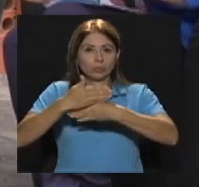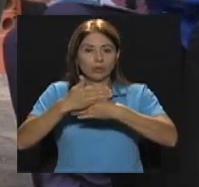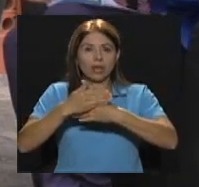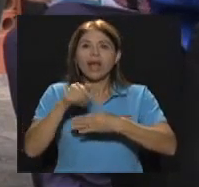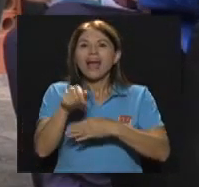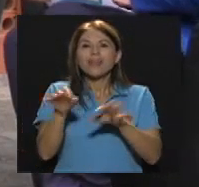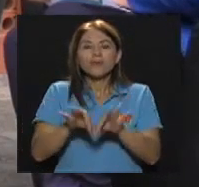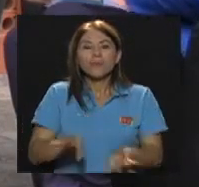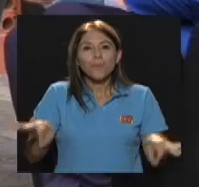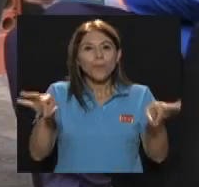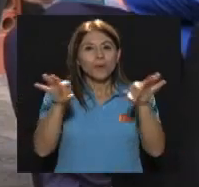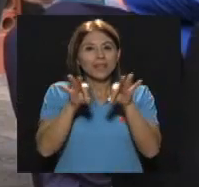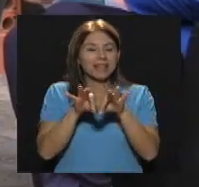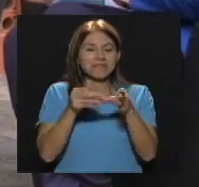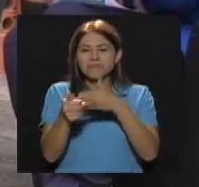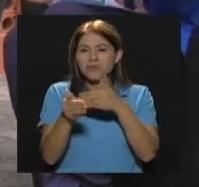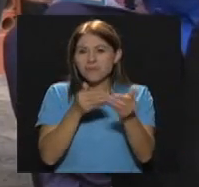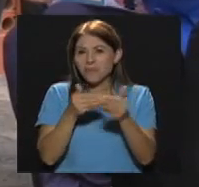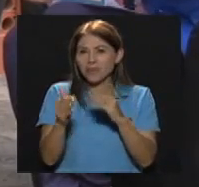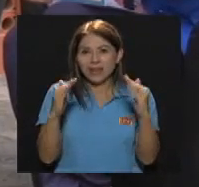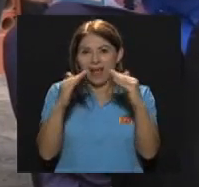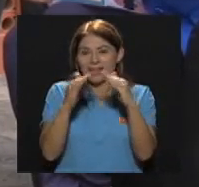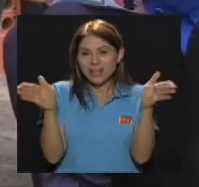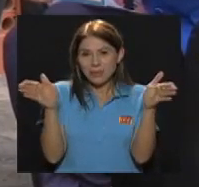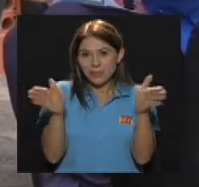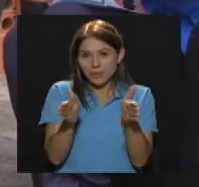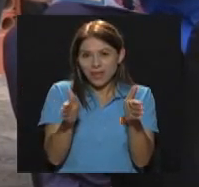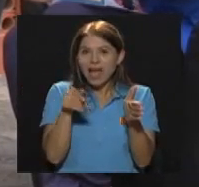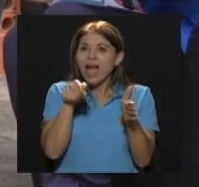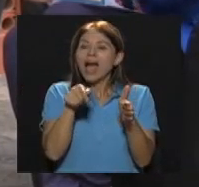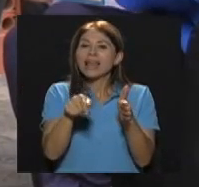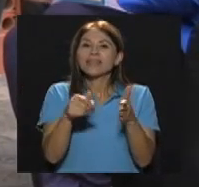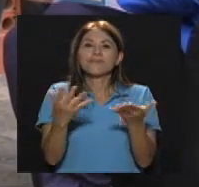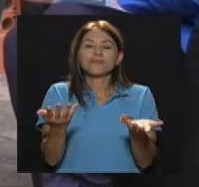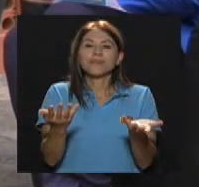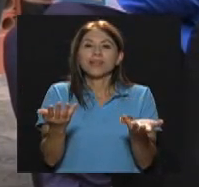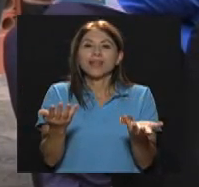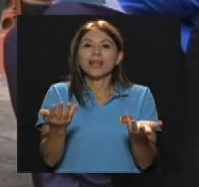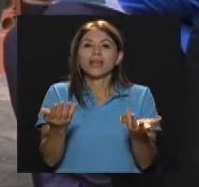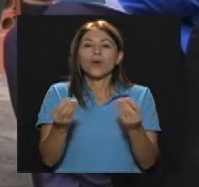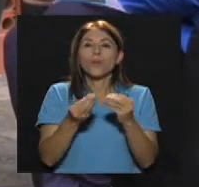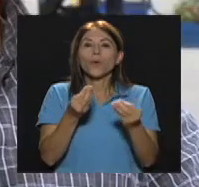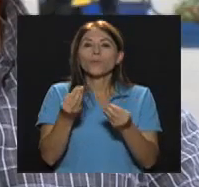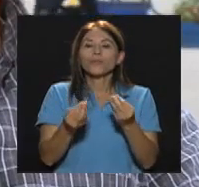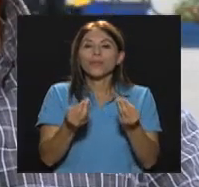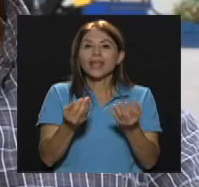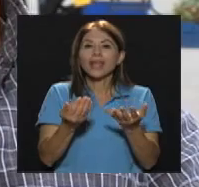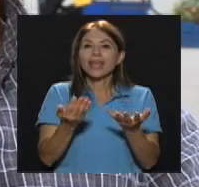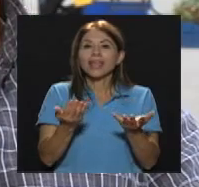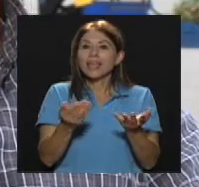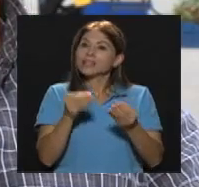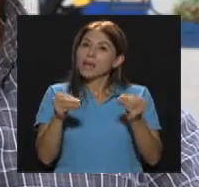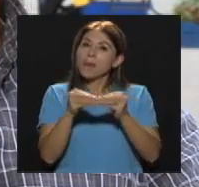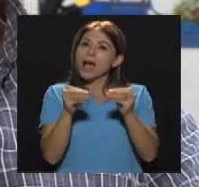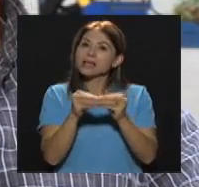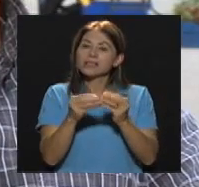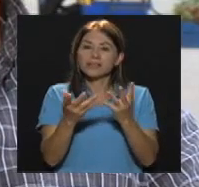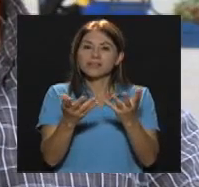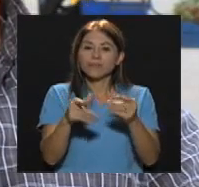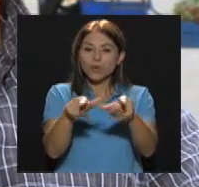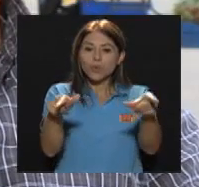es crear, aunque los espacios son más reducidos, crear menos herramientas en los espacios, que sean espacios más